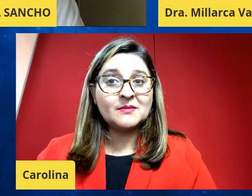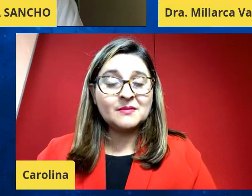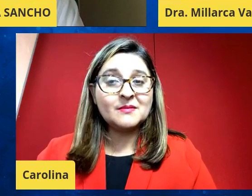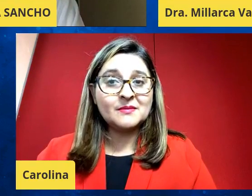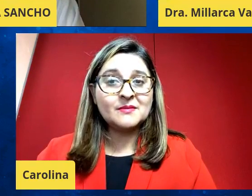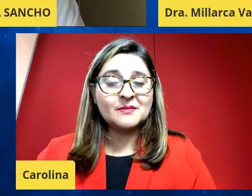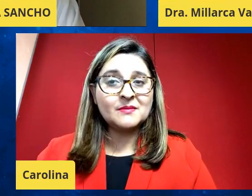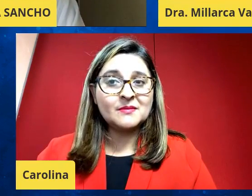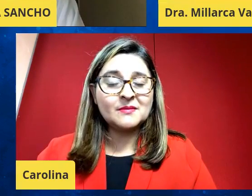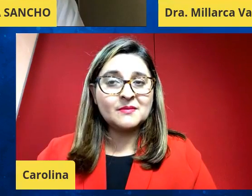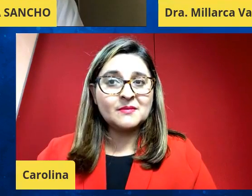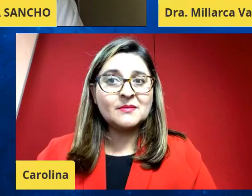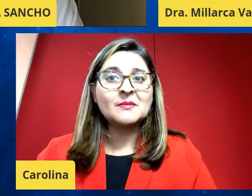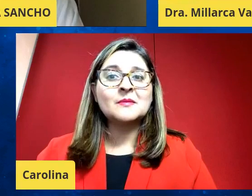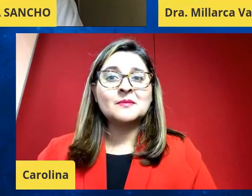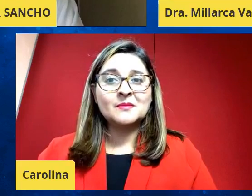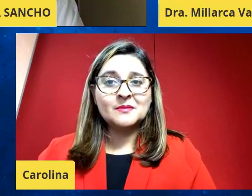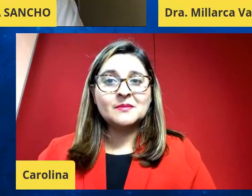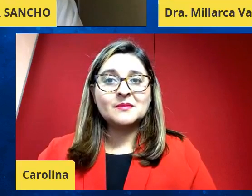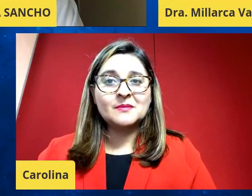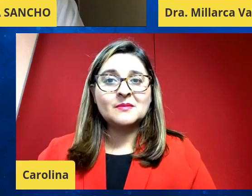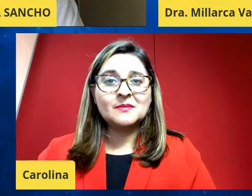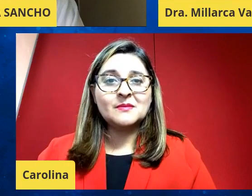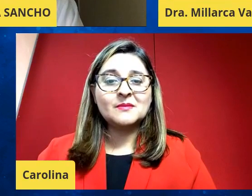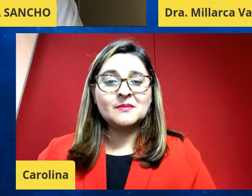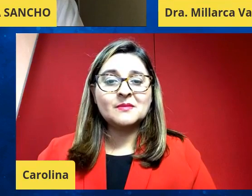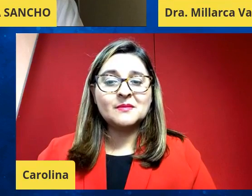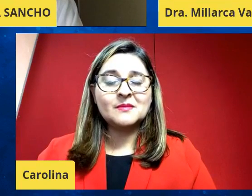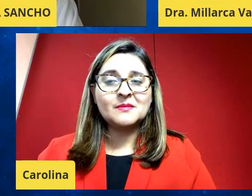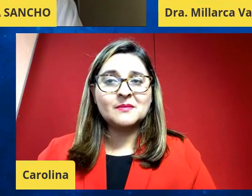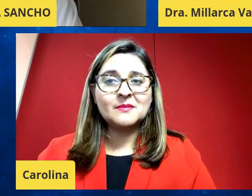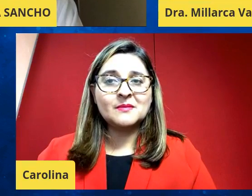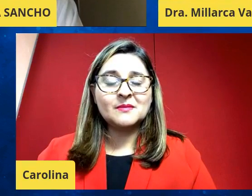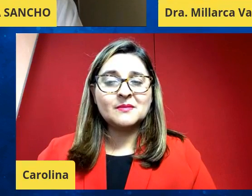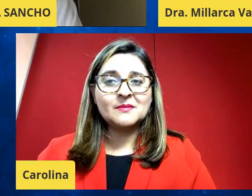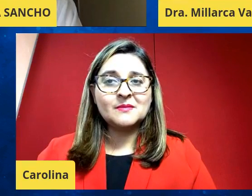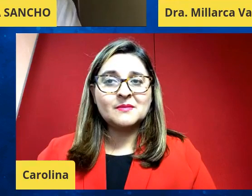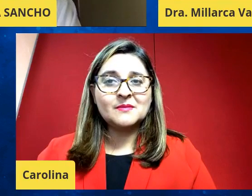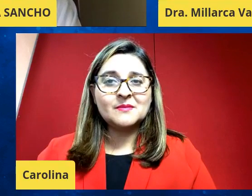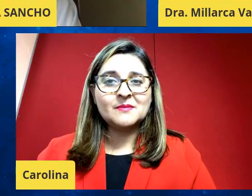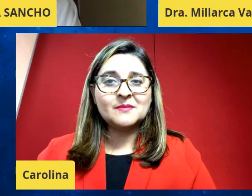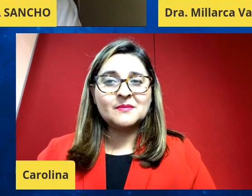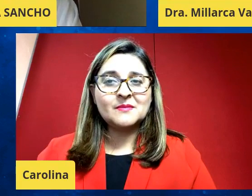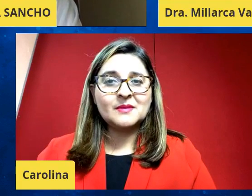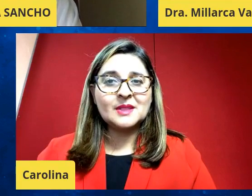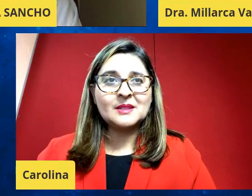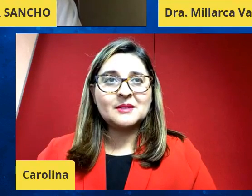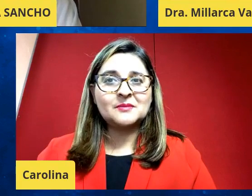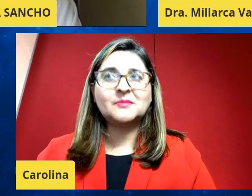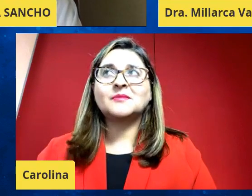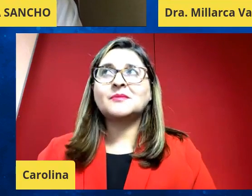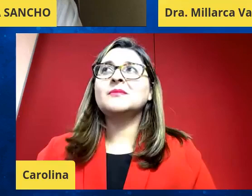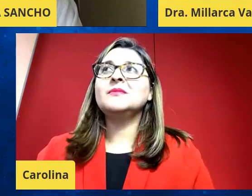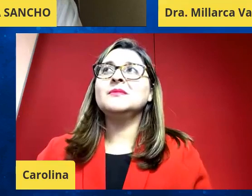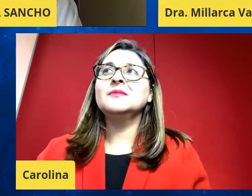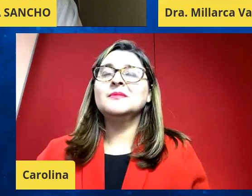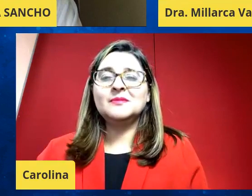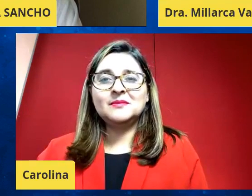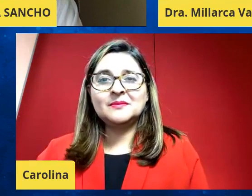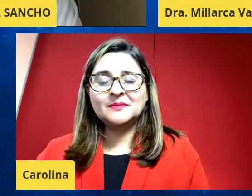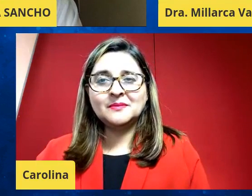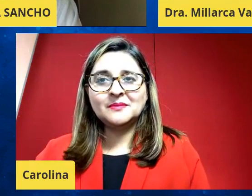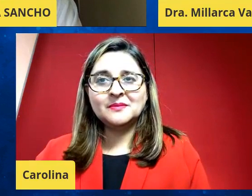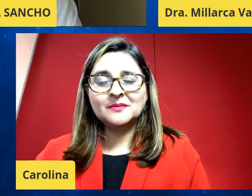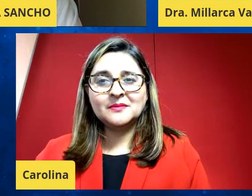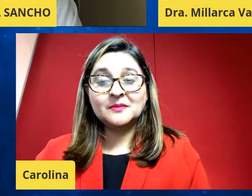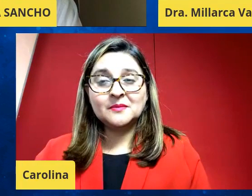patas, cerebro, sistema neurológico, etcétera. Ojo, nuestros primeros bichos con ojos